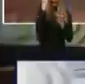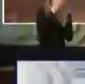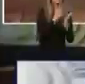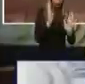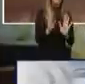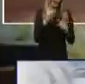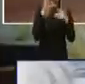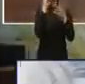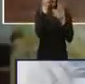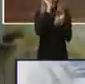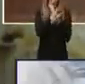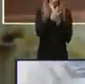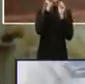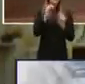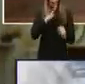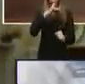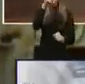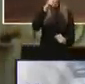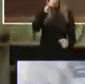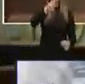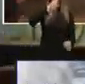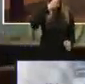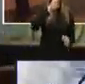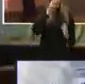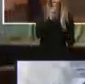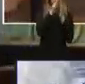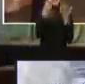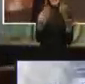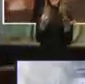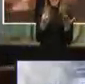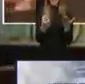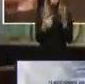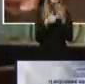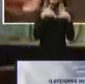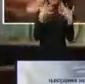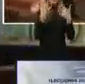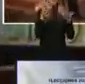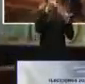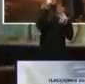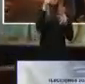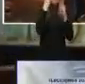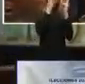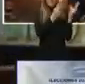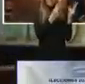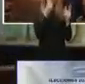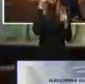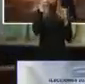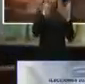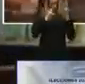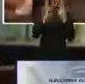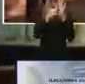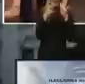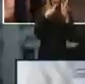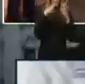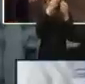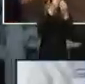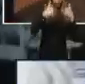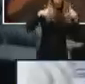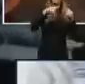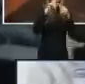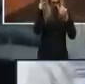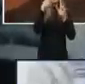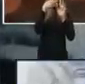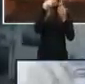espera que tengan una conferencia de prensa. De hecho, ya se observa un movimiento en las afueras del Hotel Las